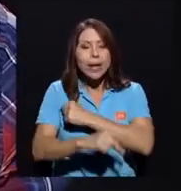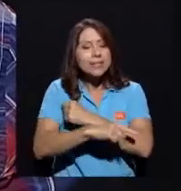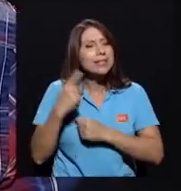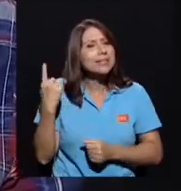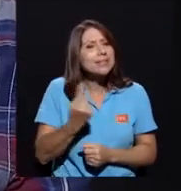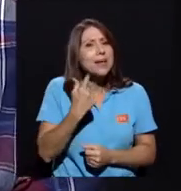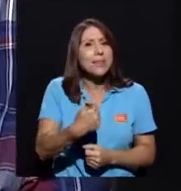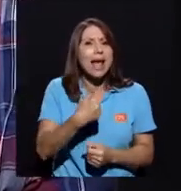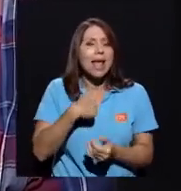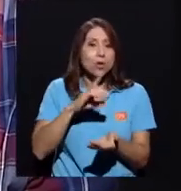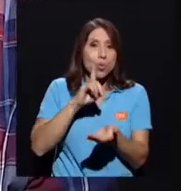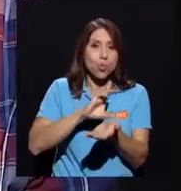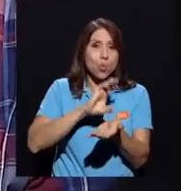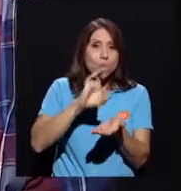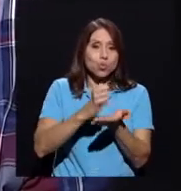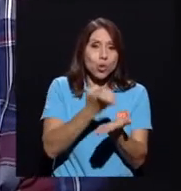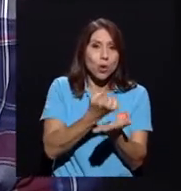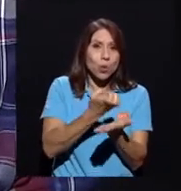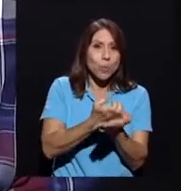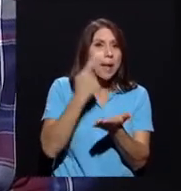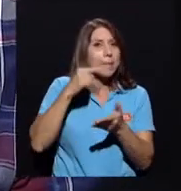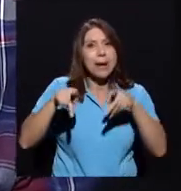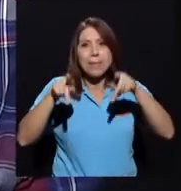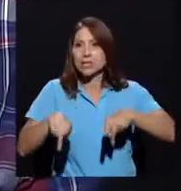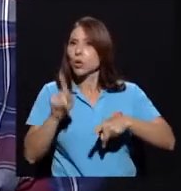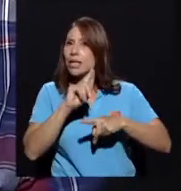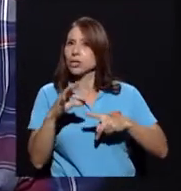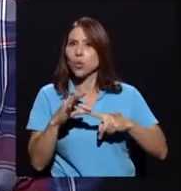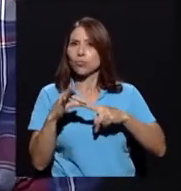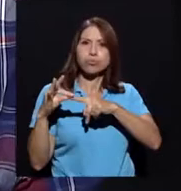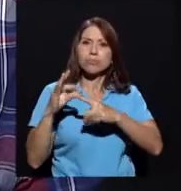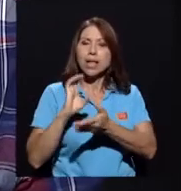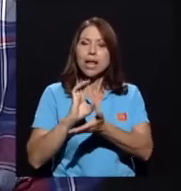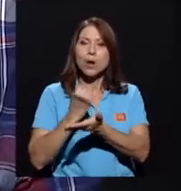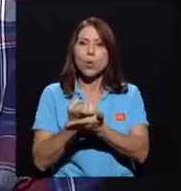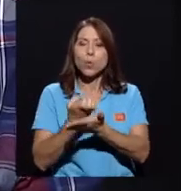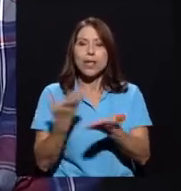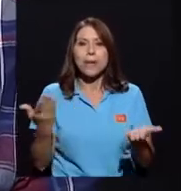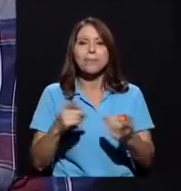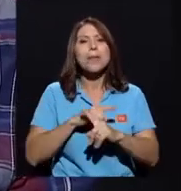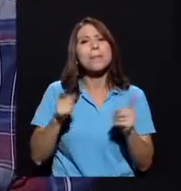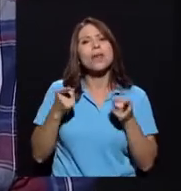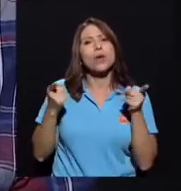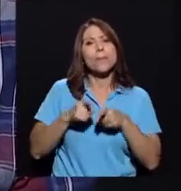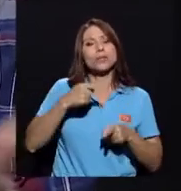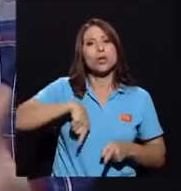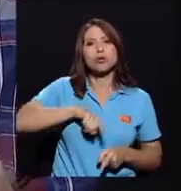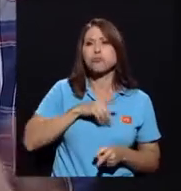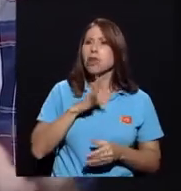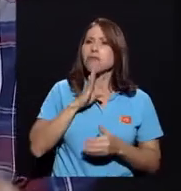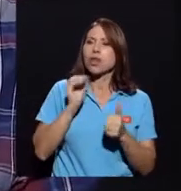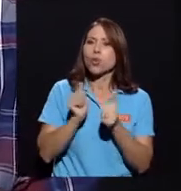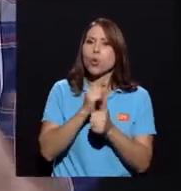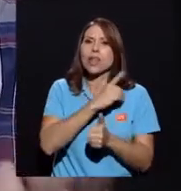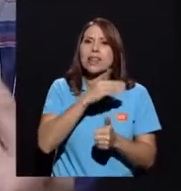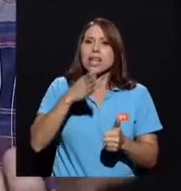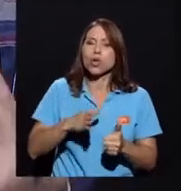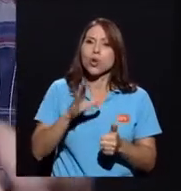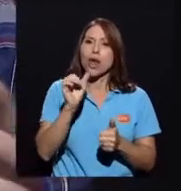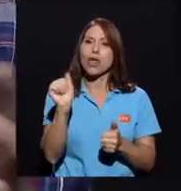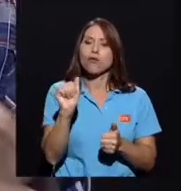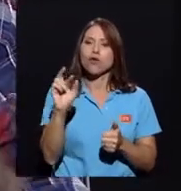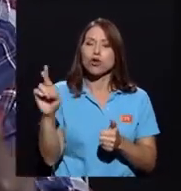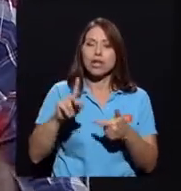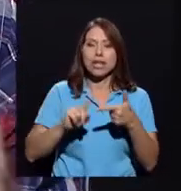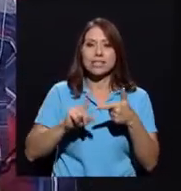economía para no economistas pero lo que nos pasó y está hablando con cuando adolfo rodríguez que el director de la escuela y louis cual